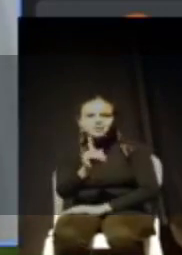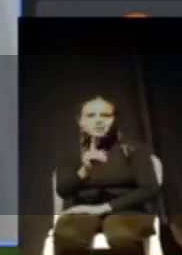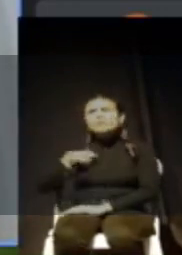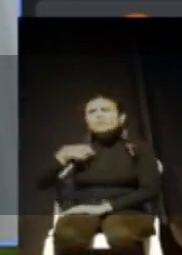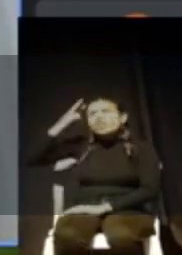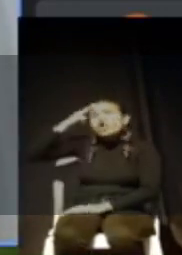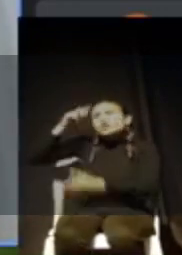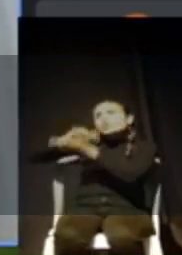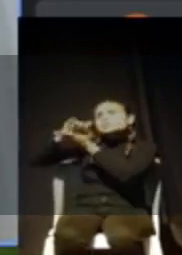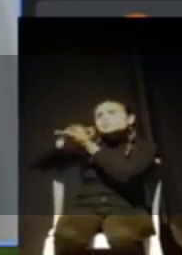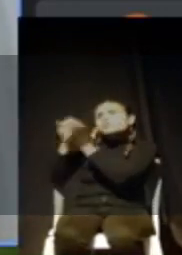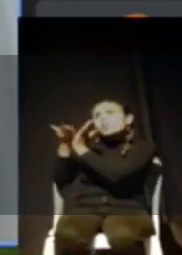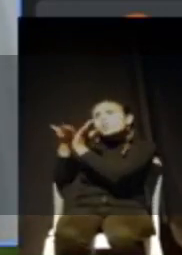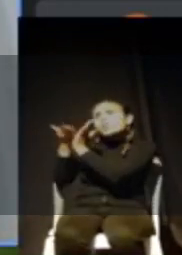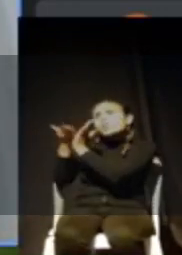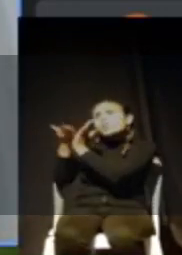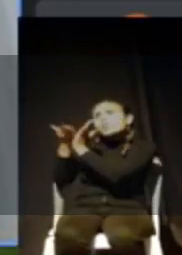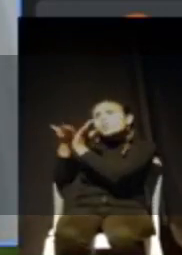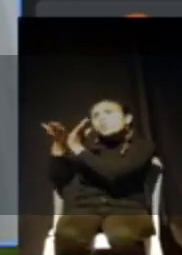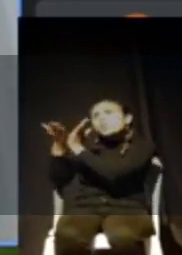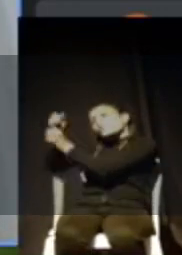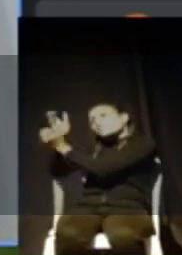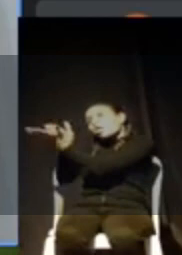lógicas educativas que se establecen de forma